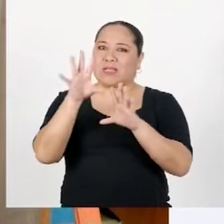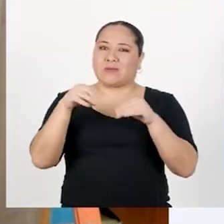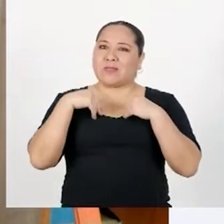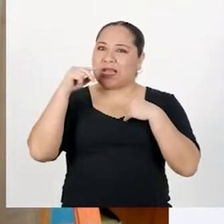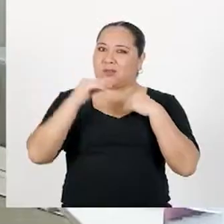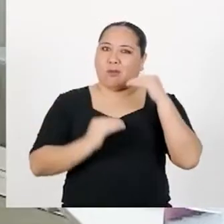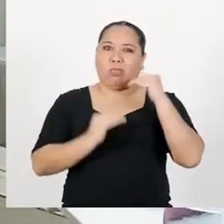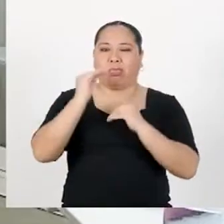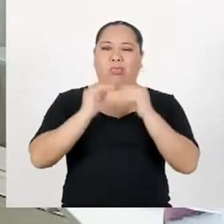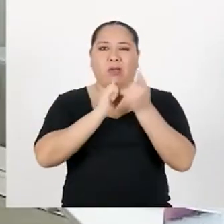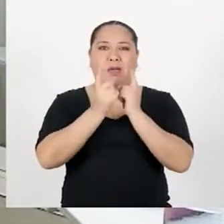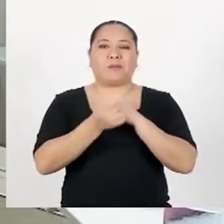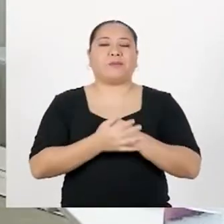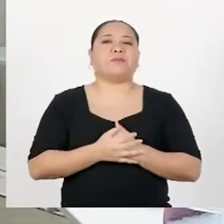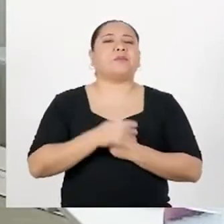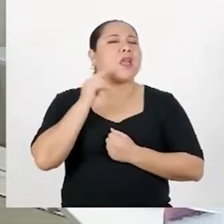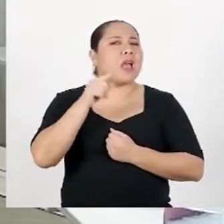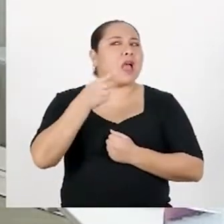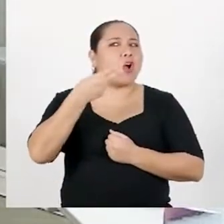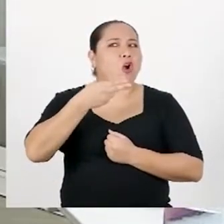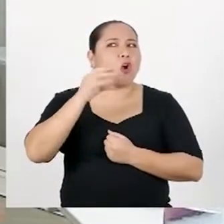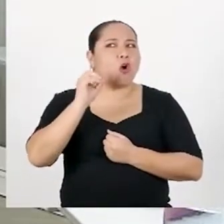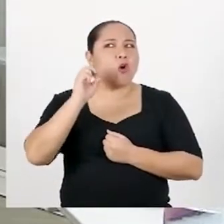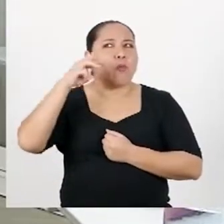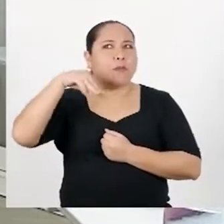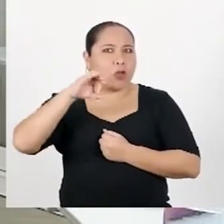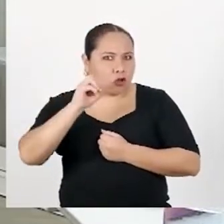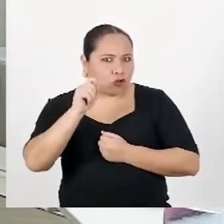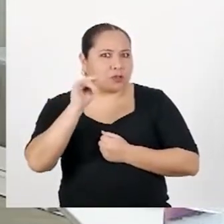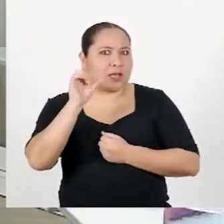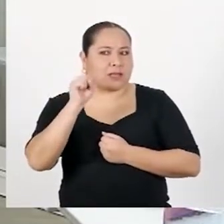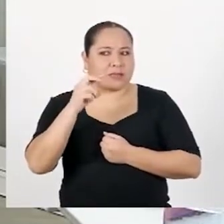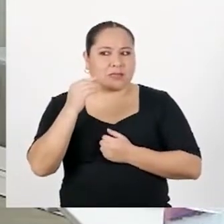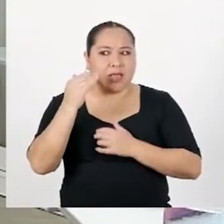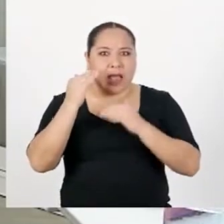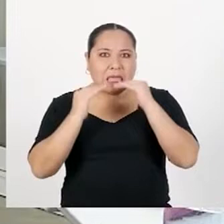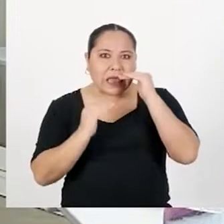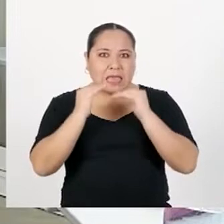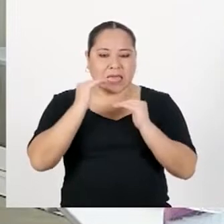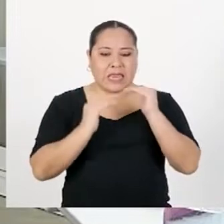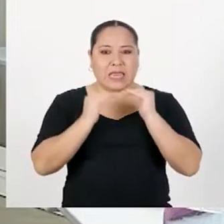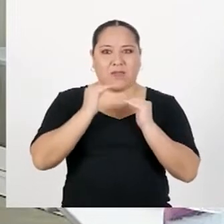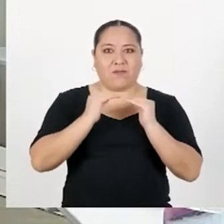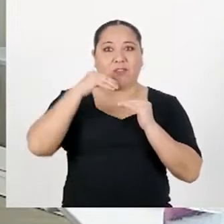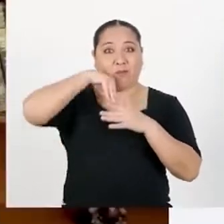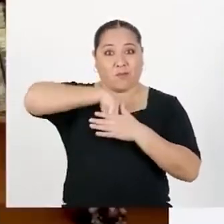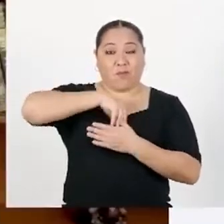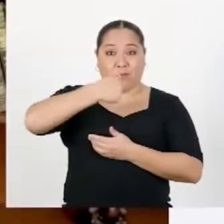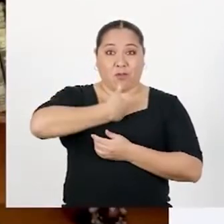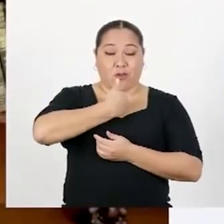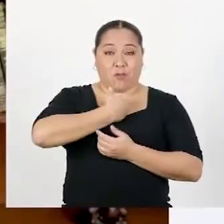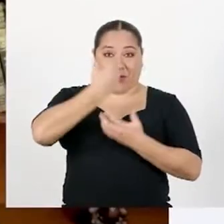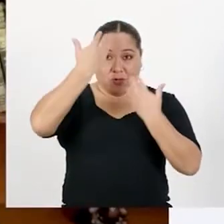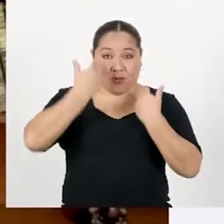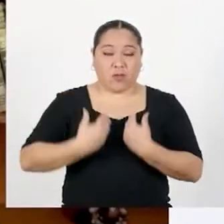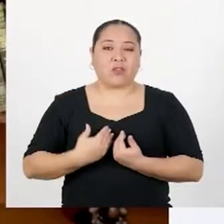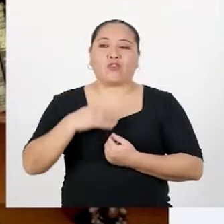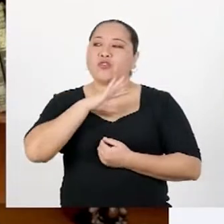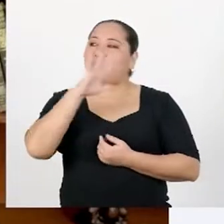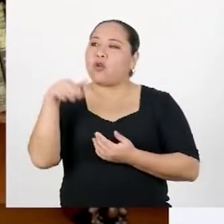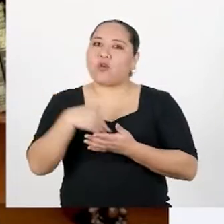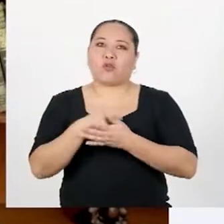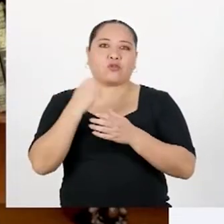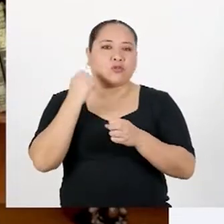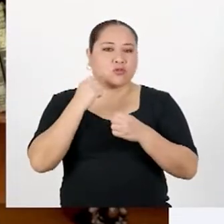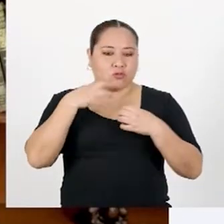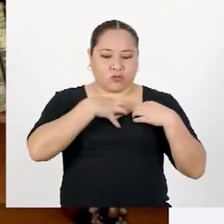estos cambios. Entonces, la homeostasis es el equilibrio interno de nuestro organismo. Todos los órganos